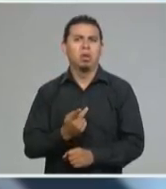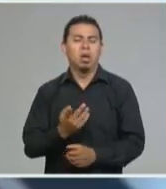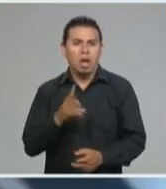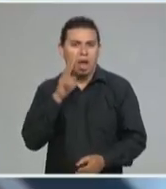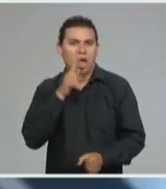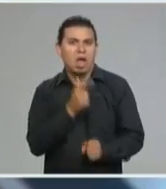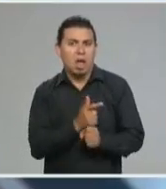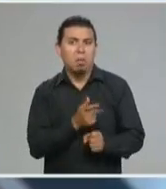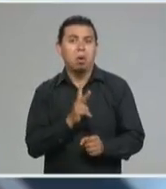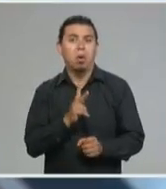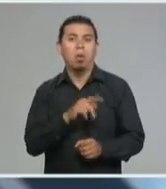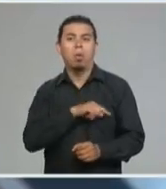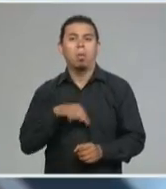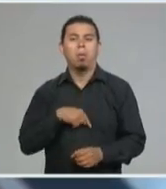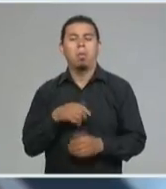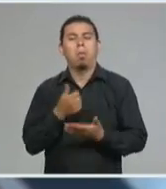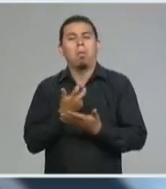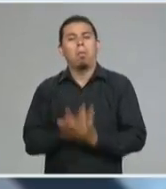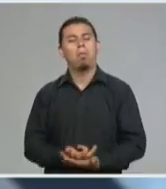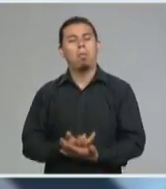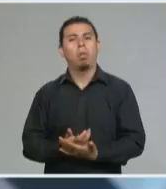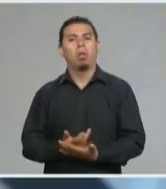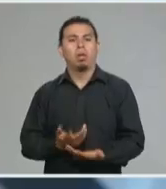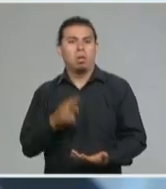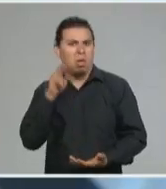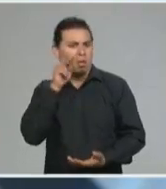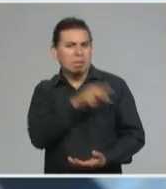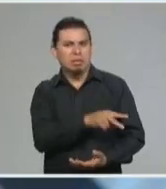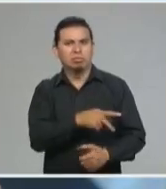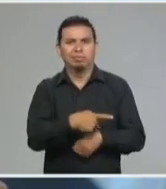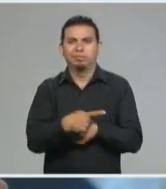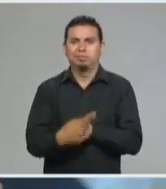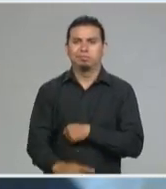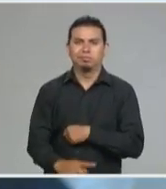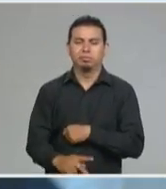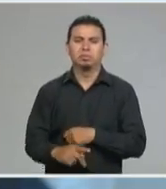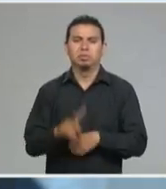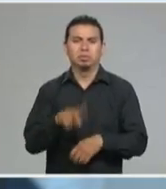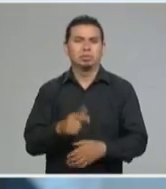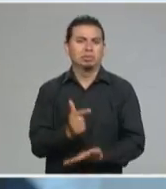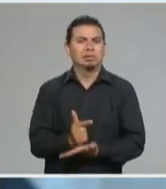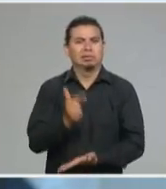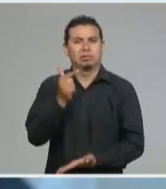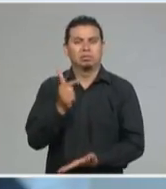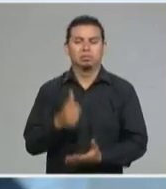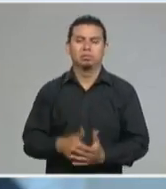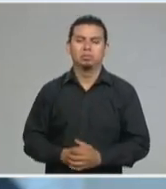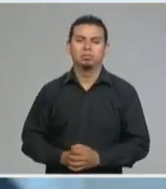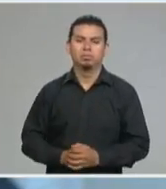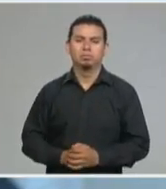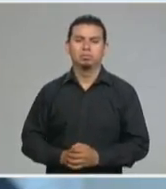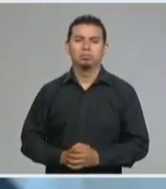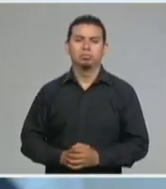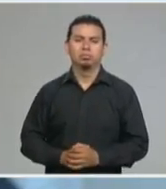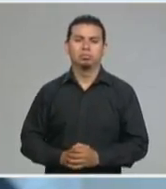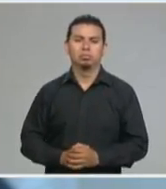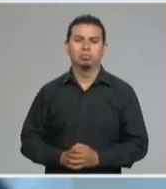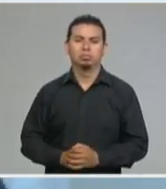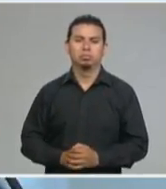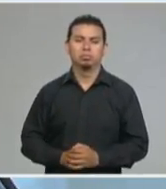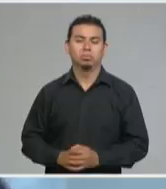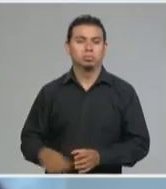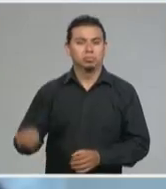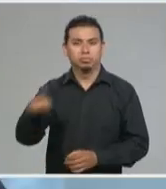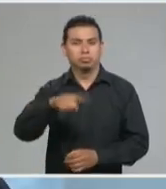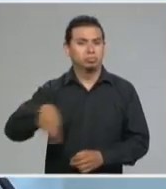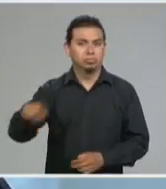participando. Dejamos de manera invisible este sentido de este delito y realmente la ciudadanía